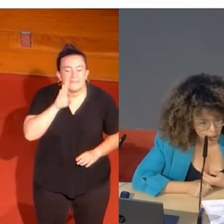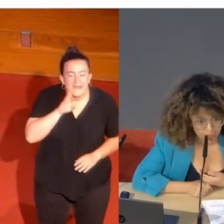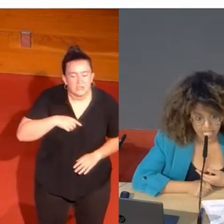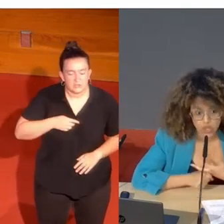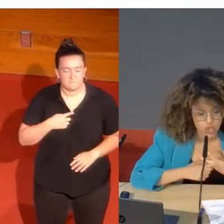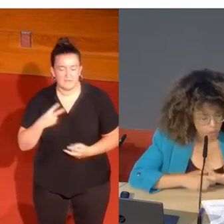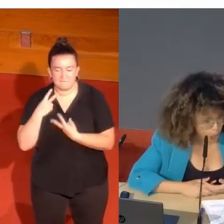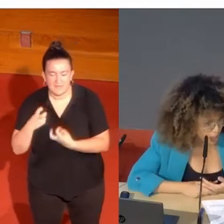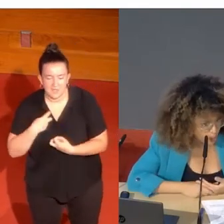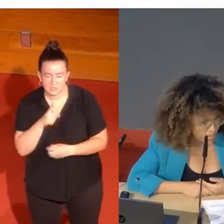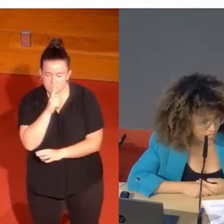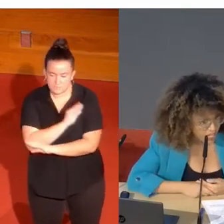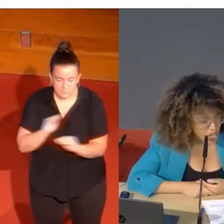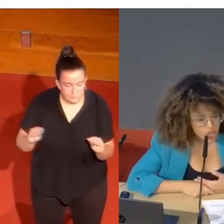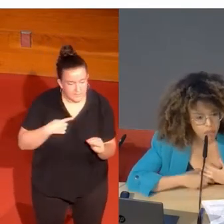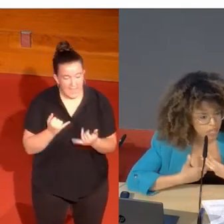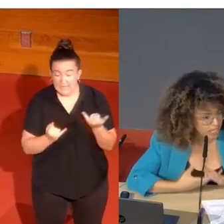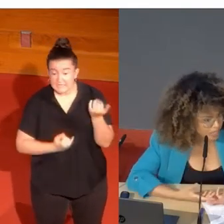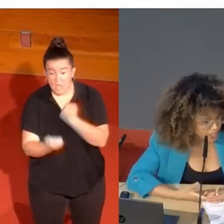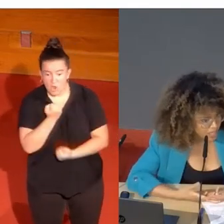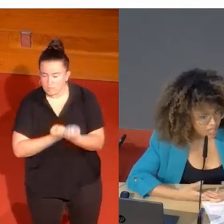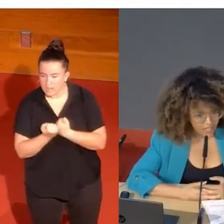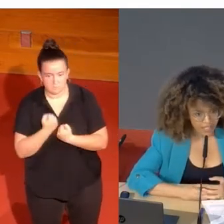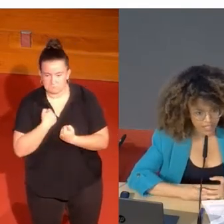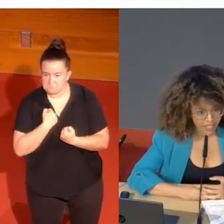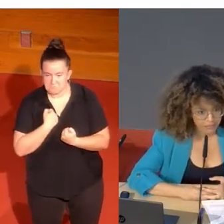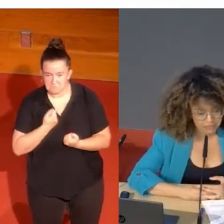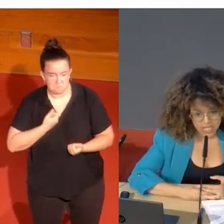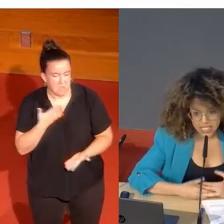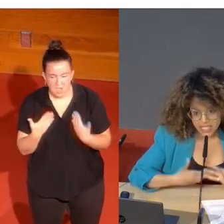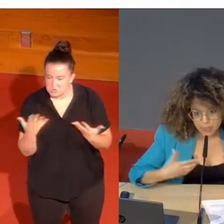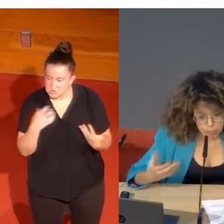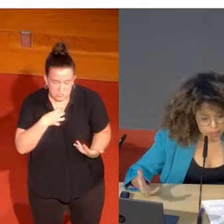crisis económica no se puede abordar no se puede decir eh